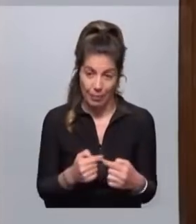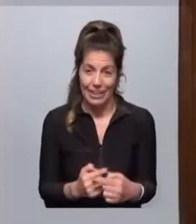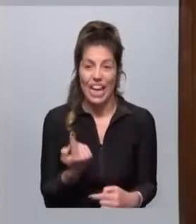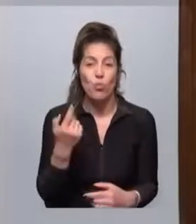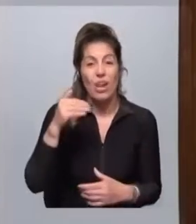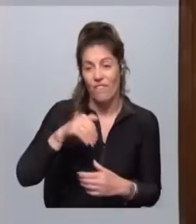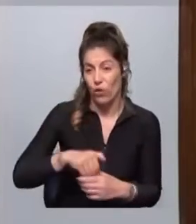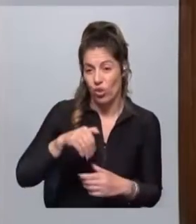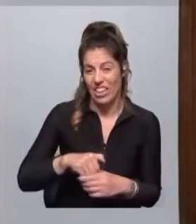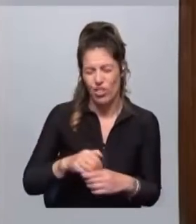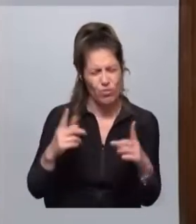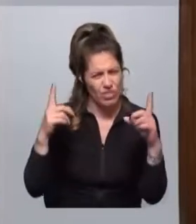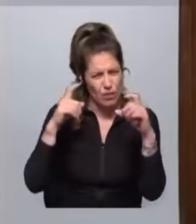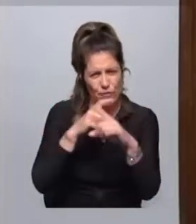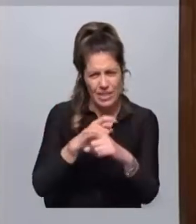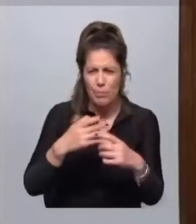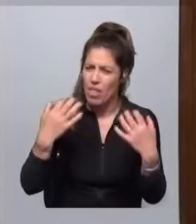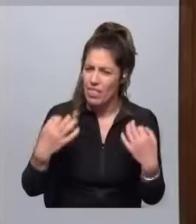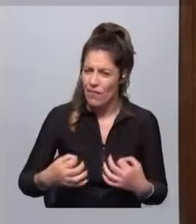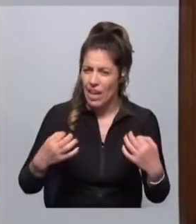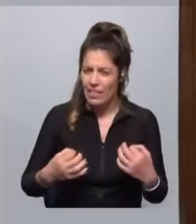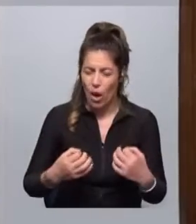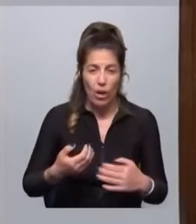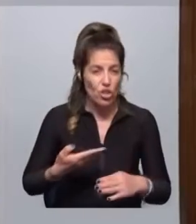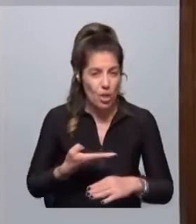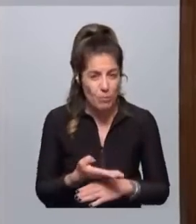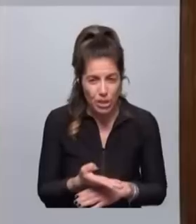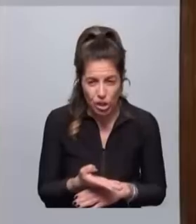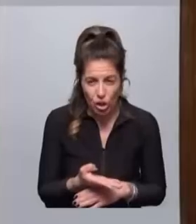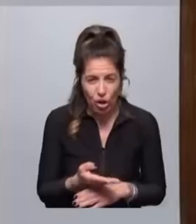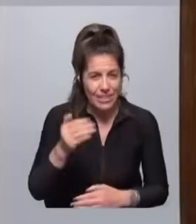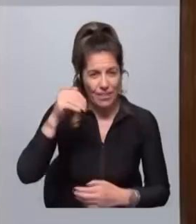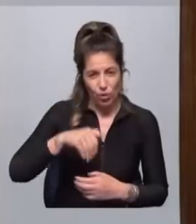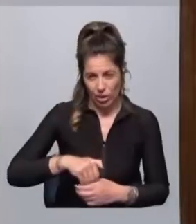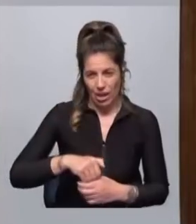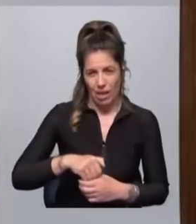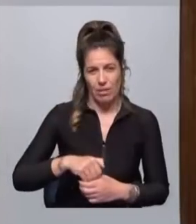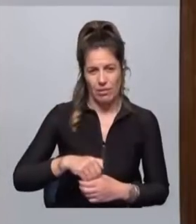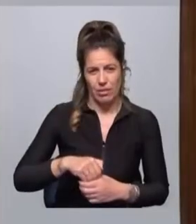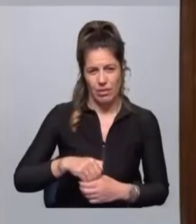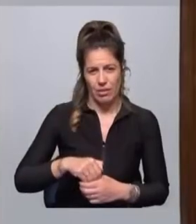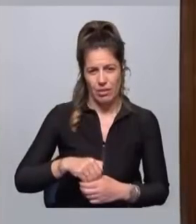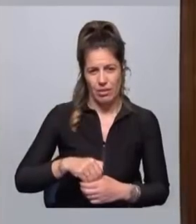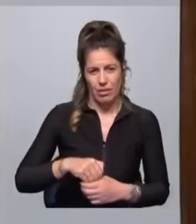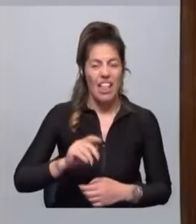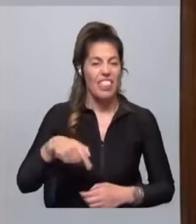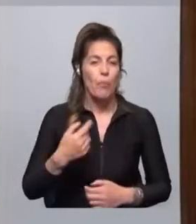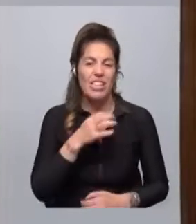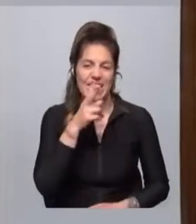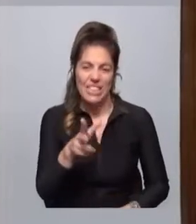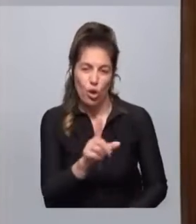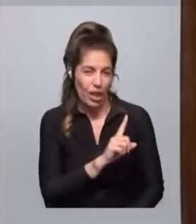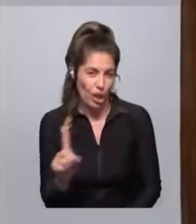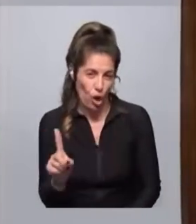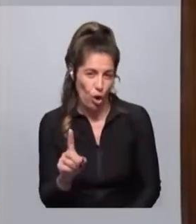una votación compleja porque en realidad Cuando se solicitó que se votara después se dijo que no